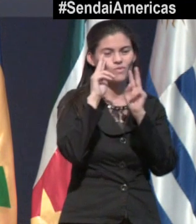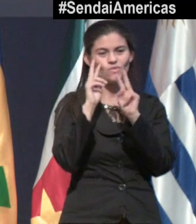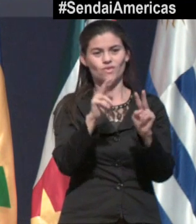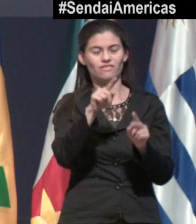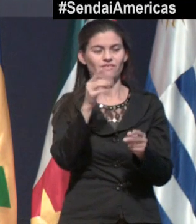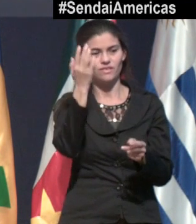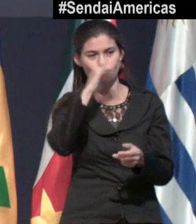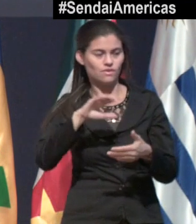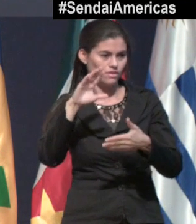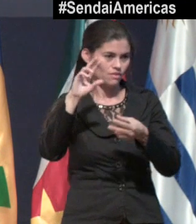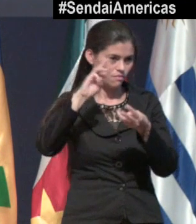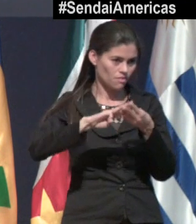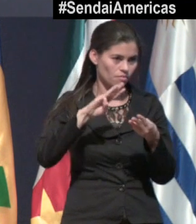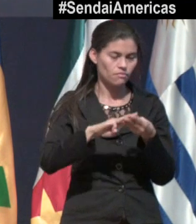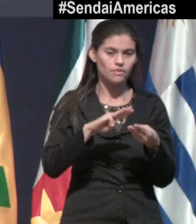en el mapa.